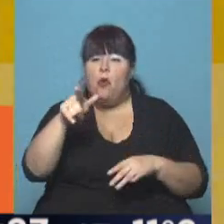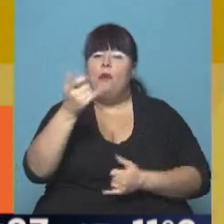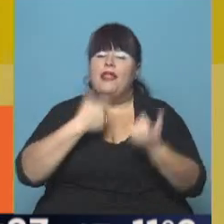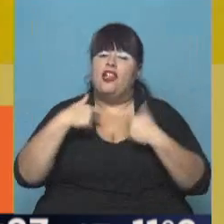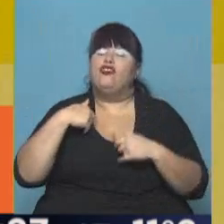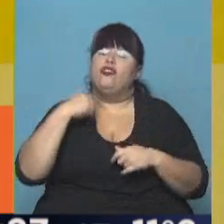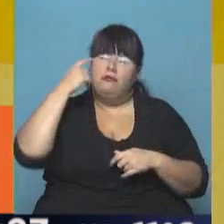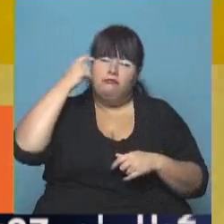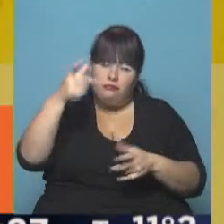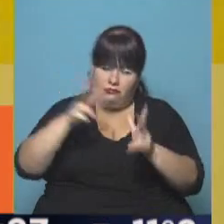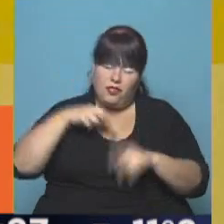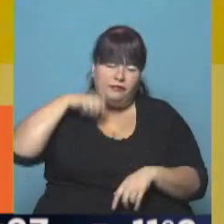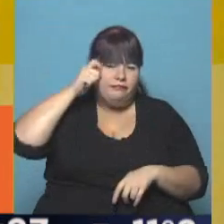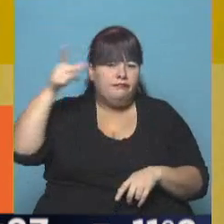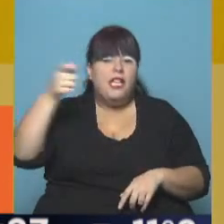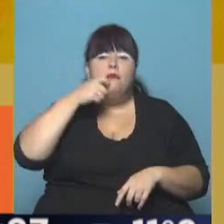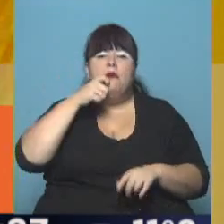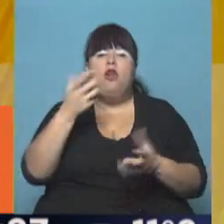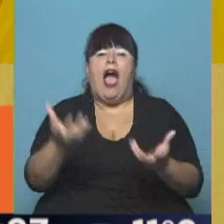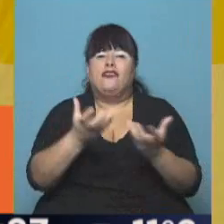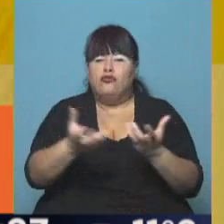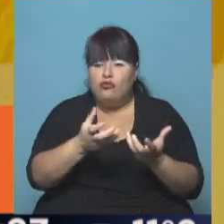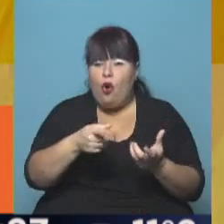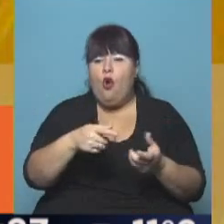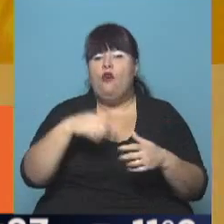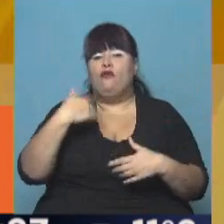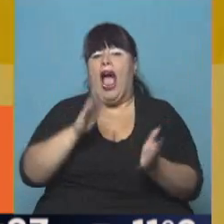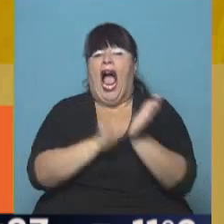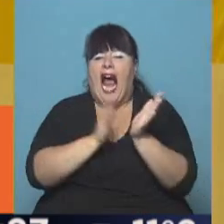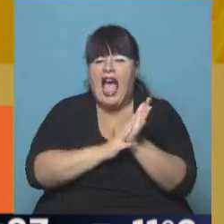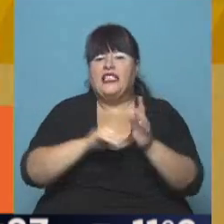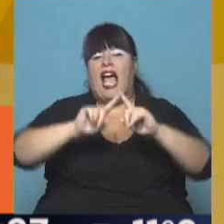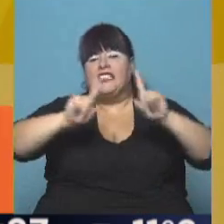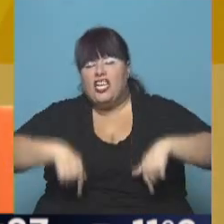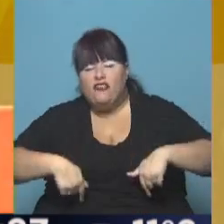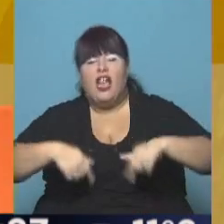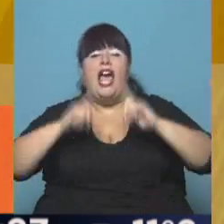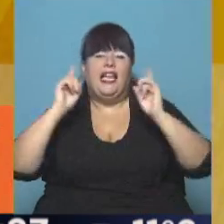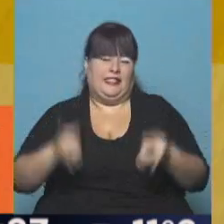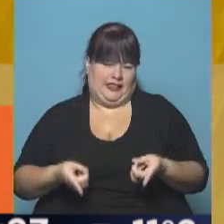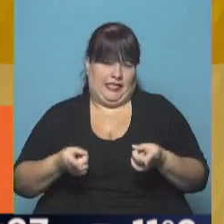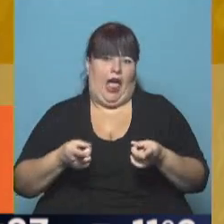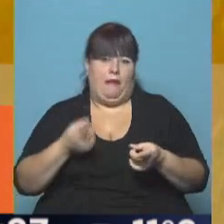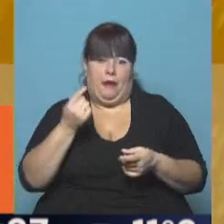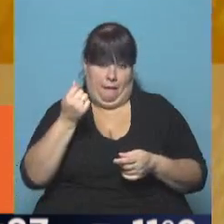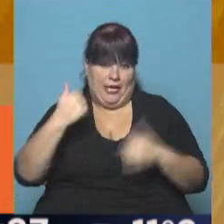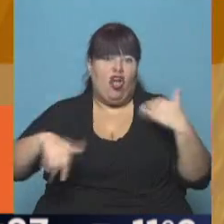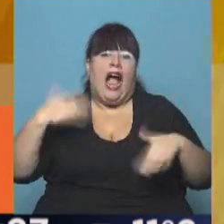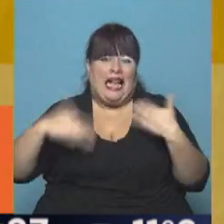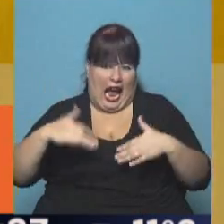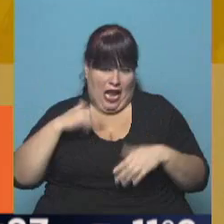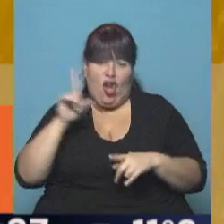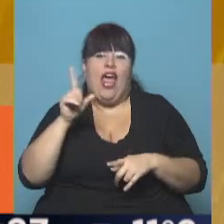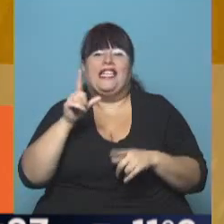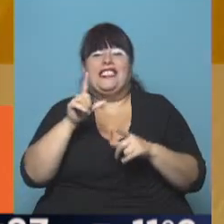me dice este yo digo a ver aquellas estufas que vienen con tantas garantías y certificados y que además tienen un precio son muy caras y quiero